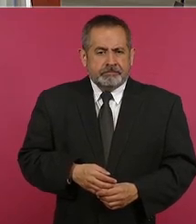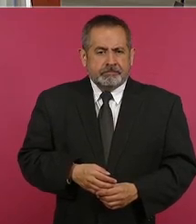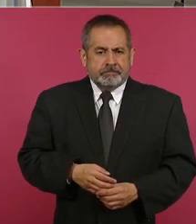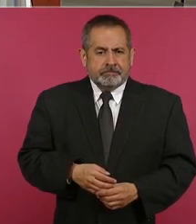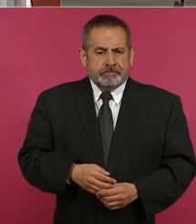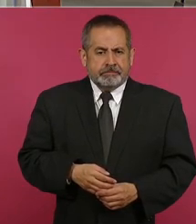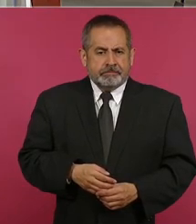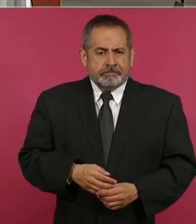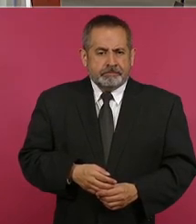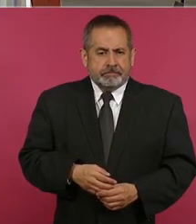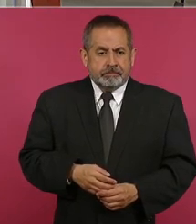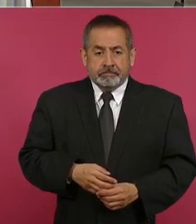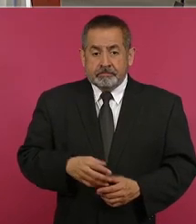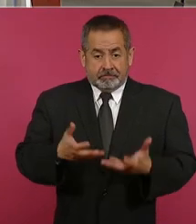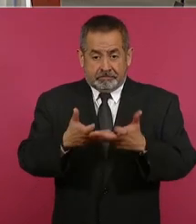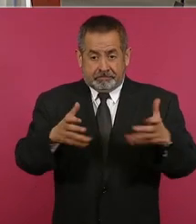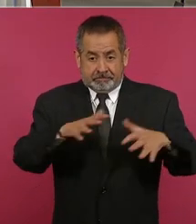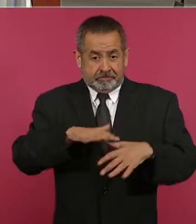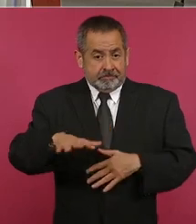Pero todo este terreno es de ellos.